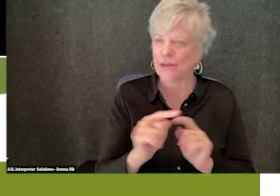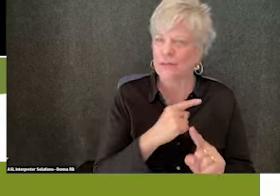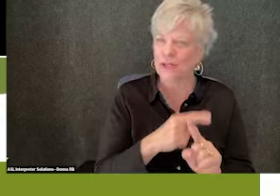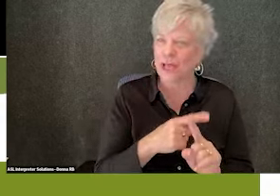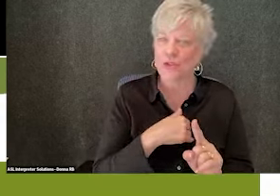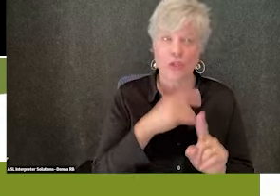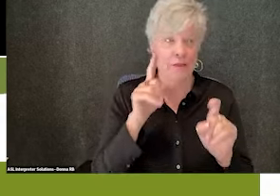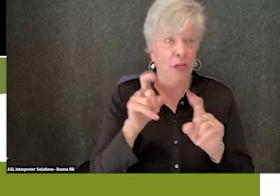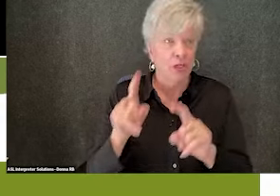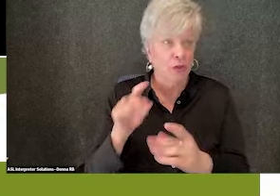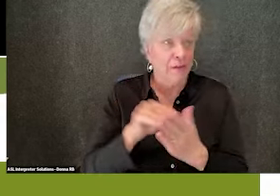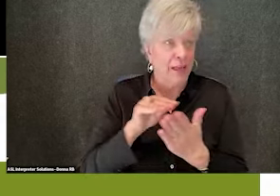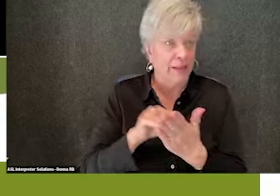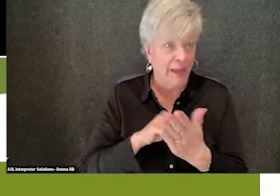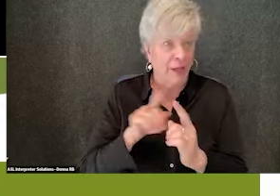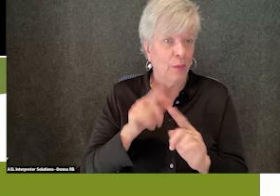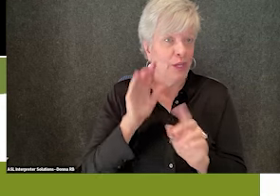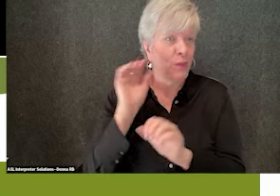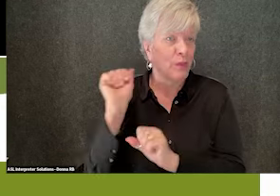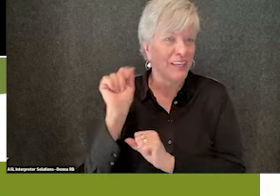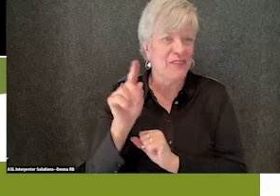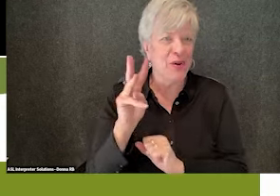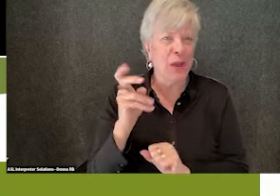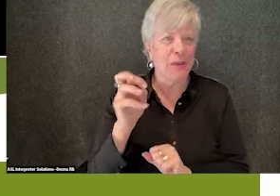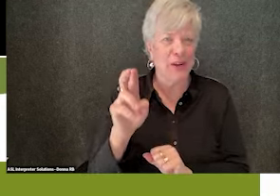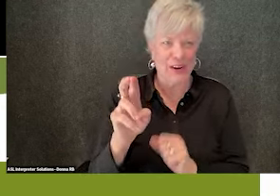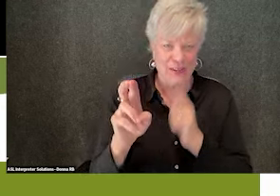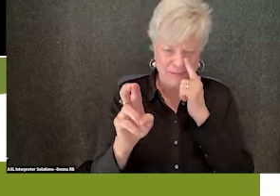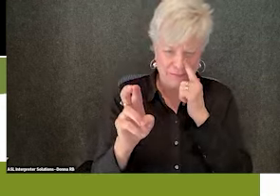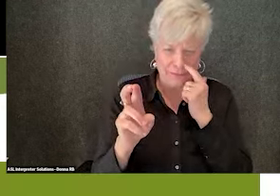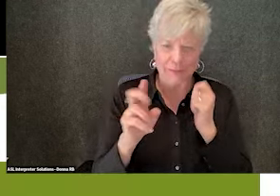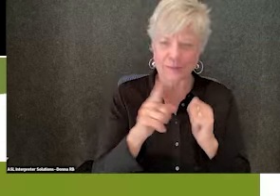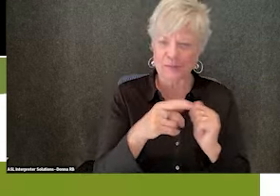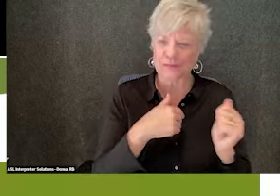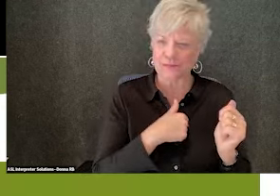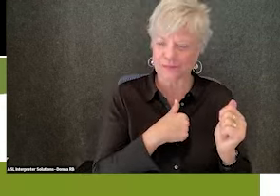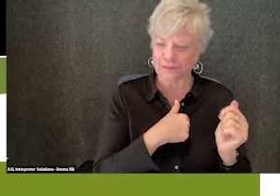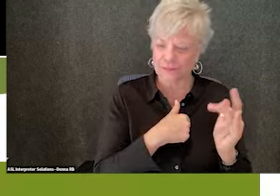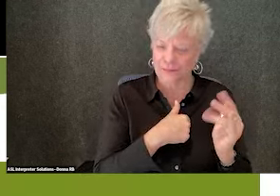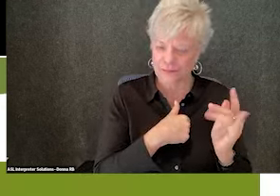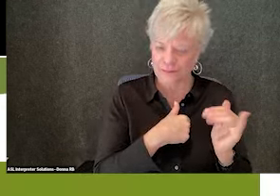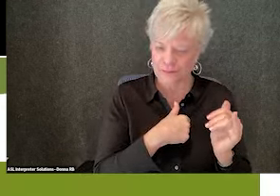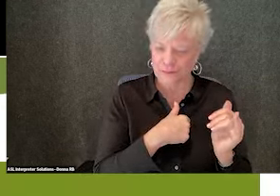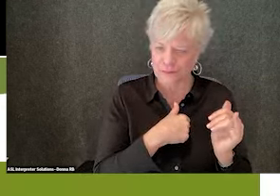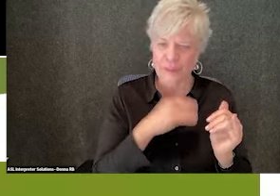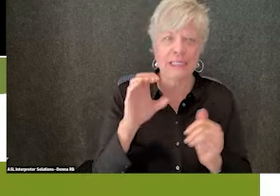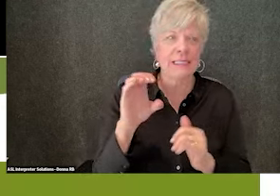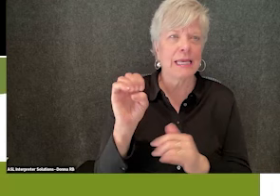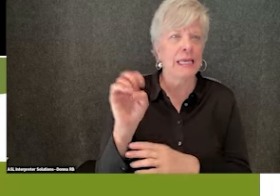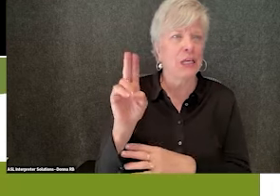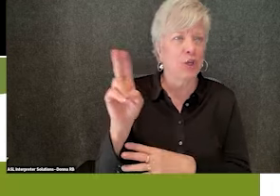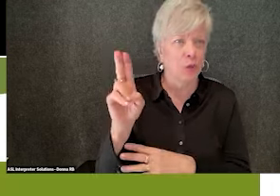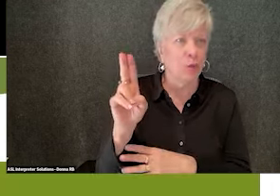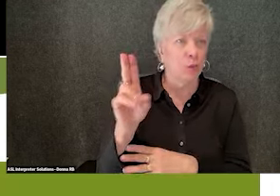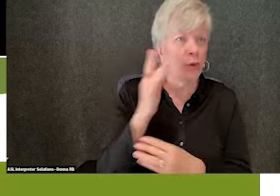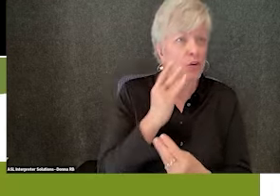y también van a recibir los créditos por educación continua en una semana más o